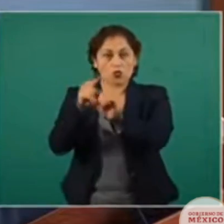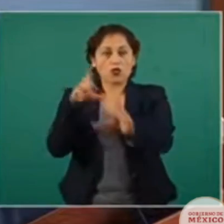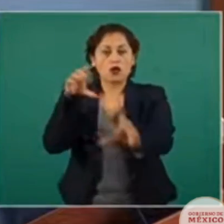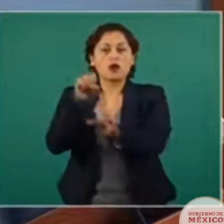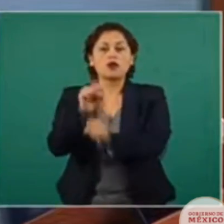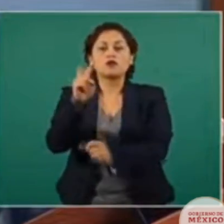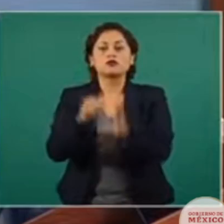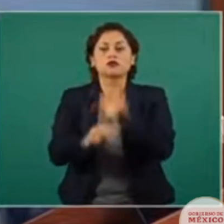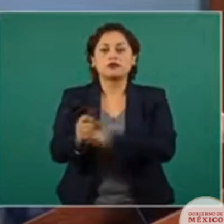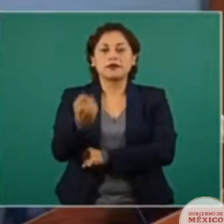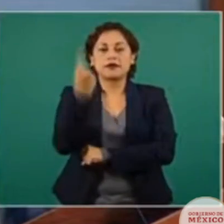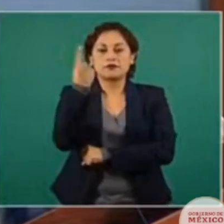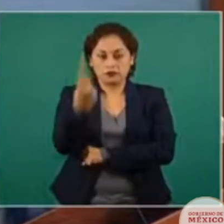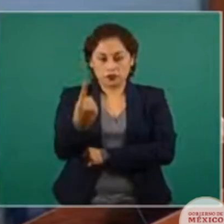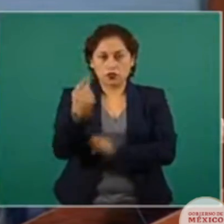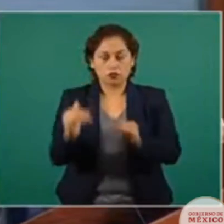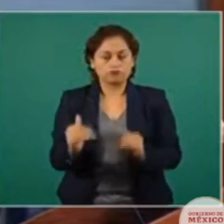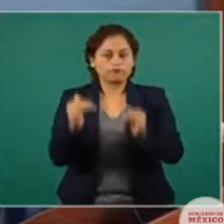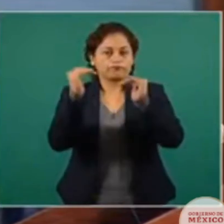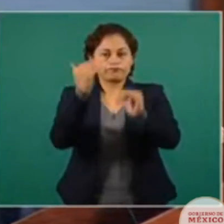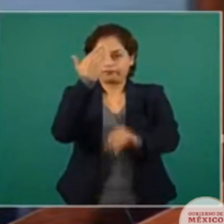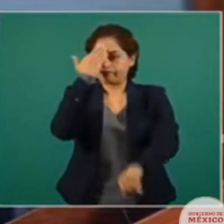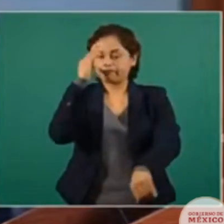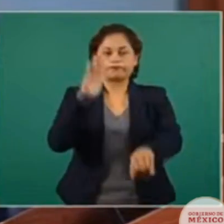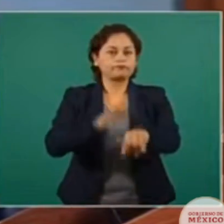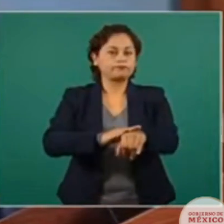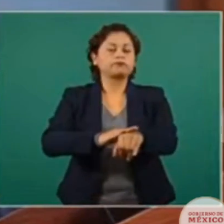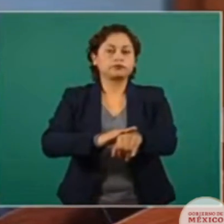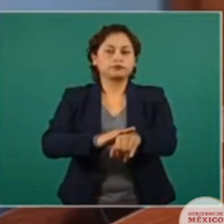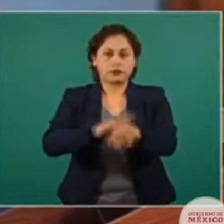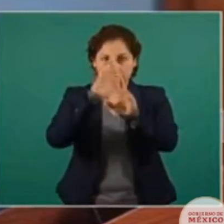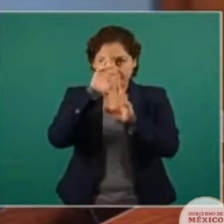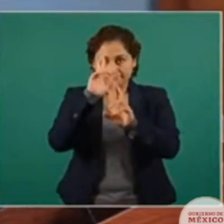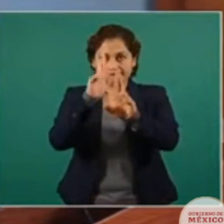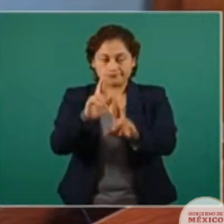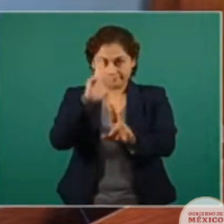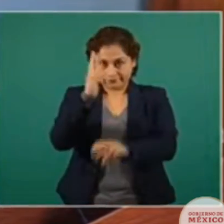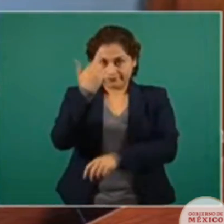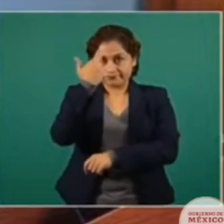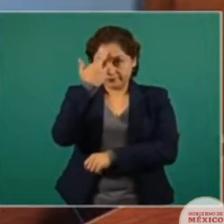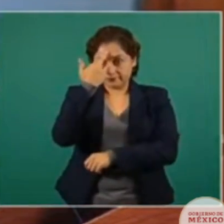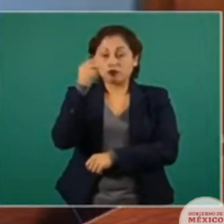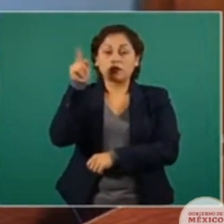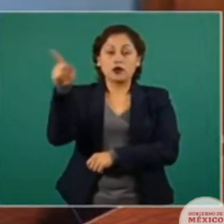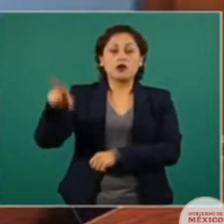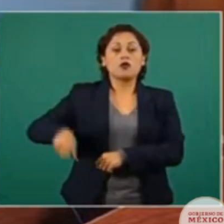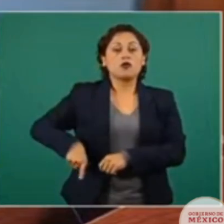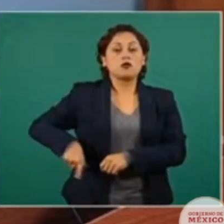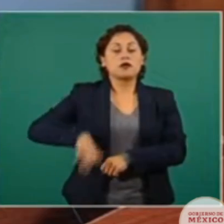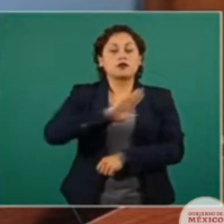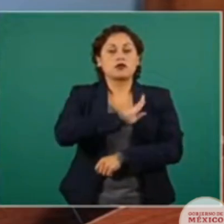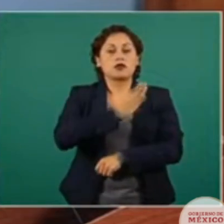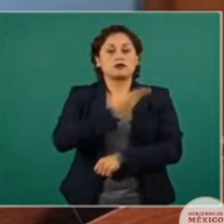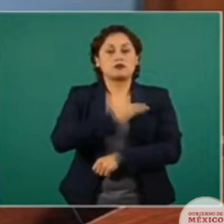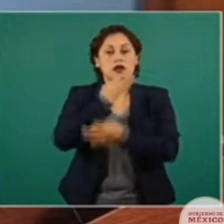ceremonia conjunta al más alto nivel, que el Reino de España exprese de manera pública y